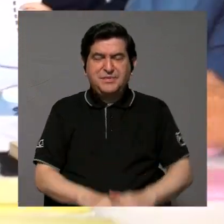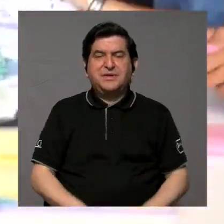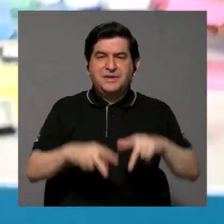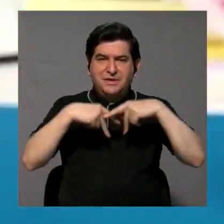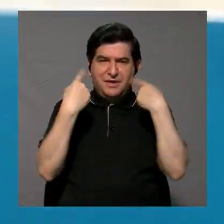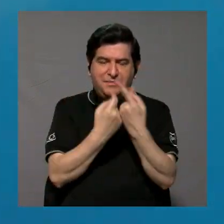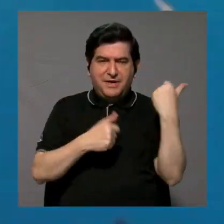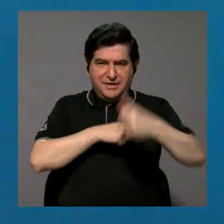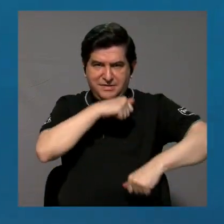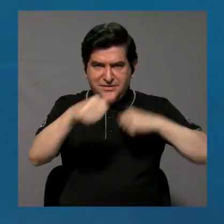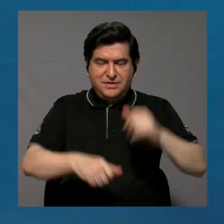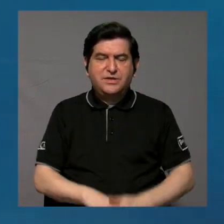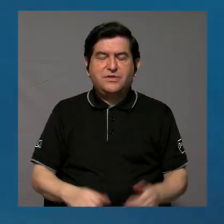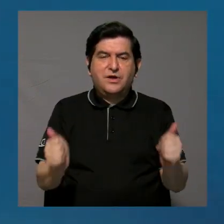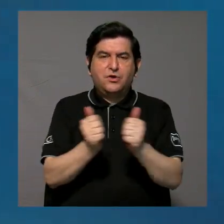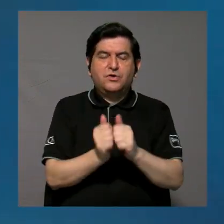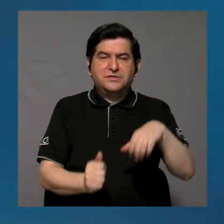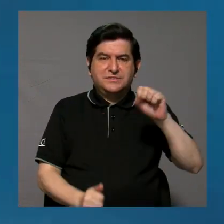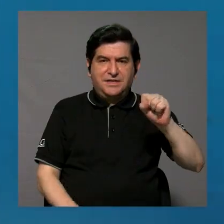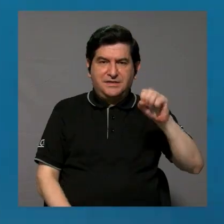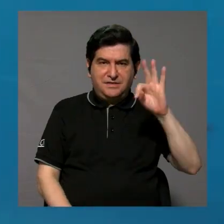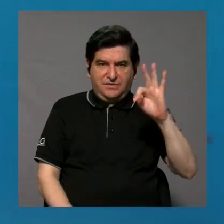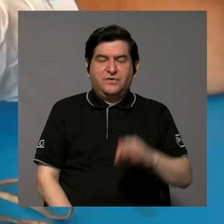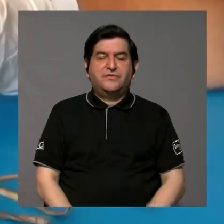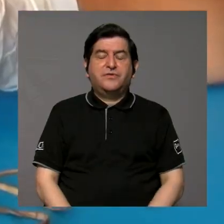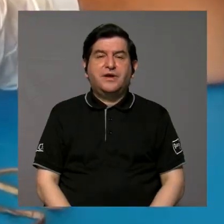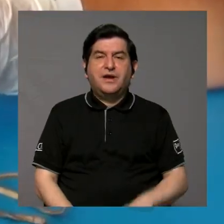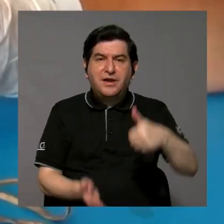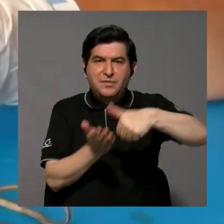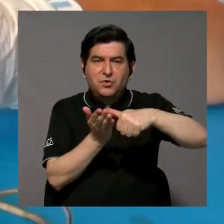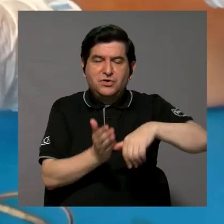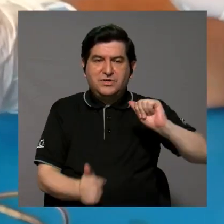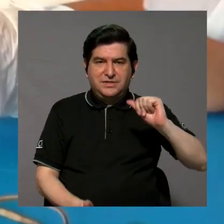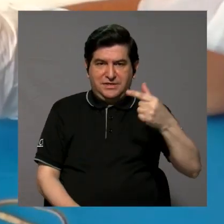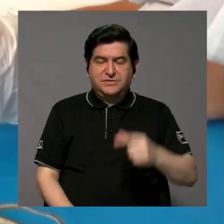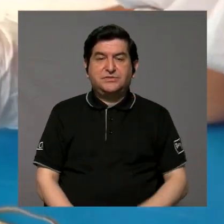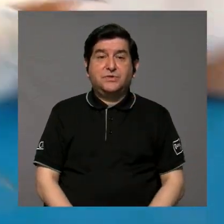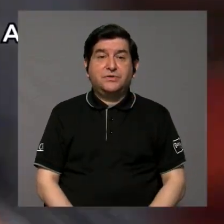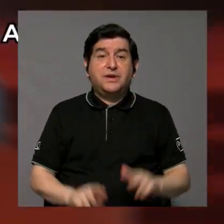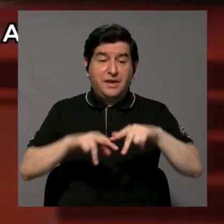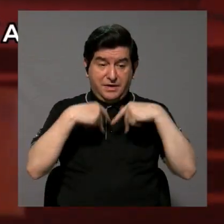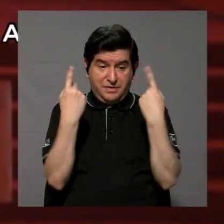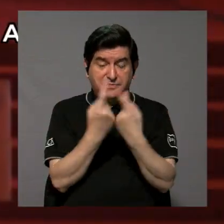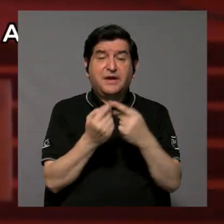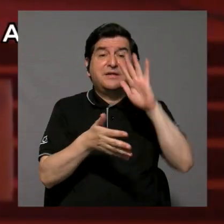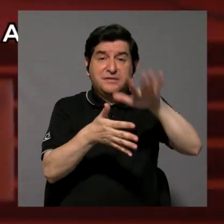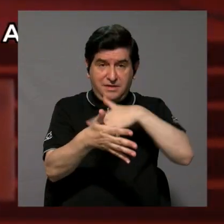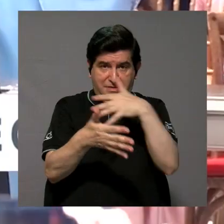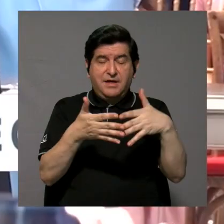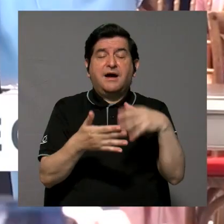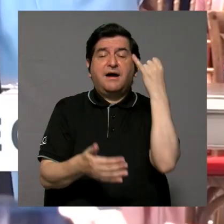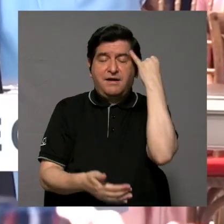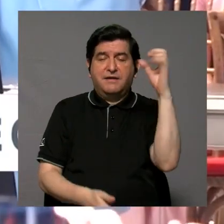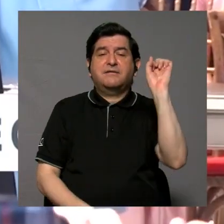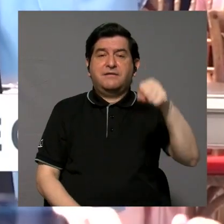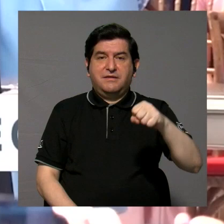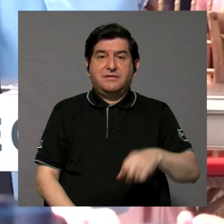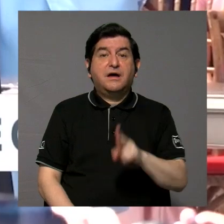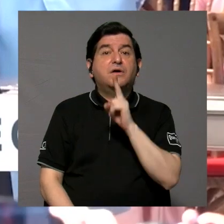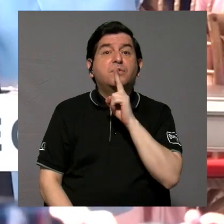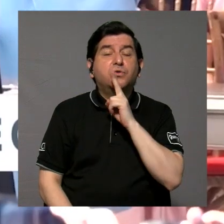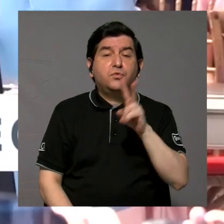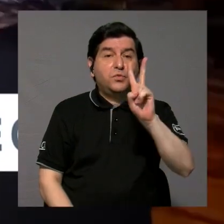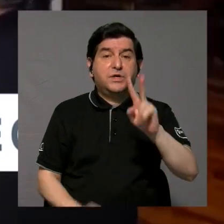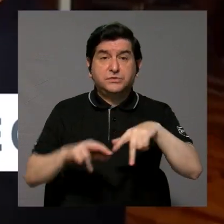a disputar con Sandra Torres las elecciones en agosto, porque sí es un partido, digamos, con una agenda ideológica. En el caso de Honduras tenemos